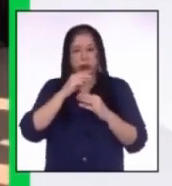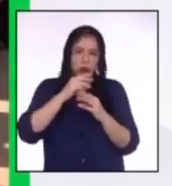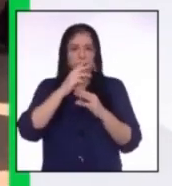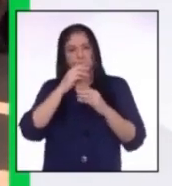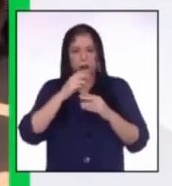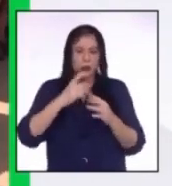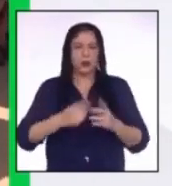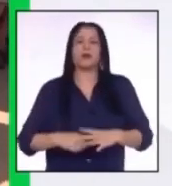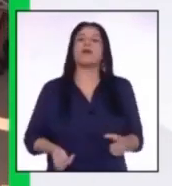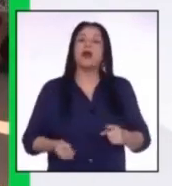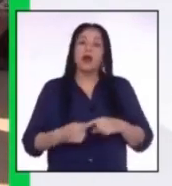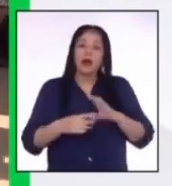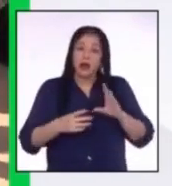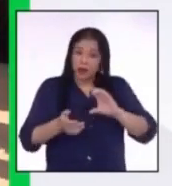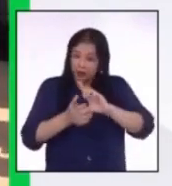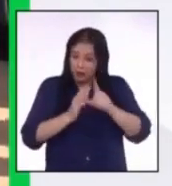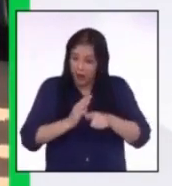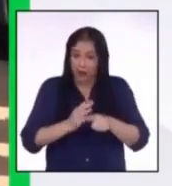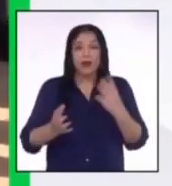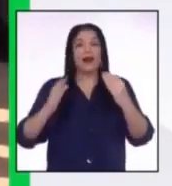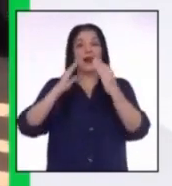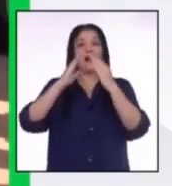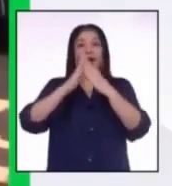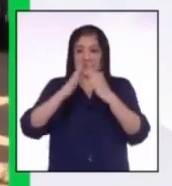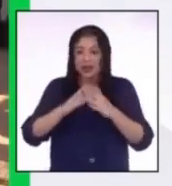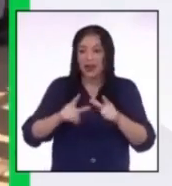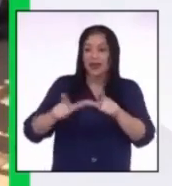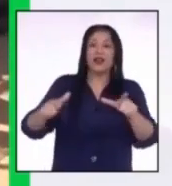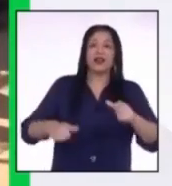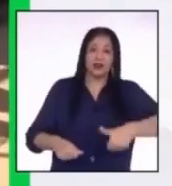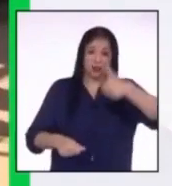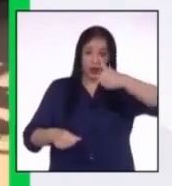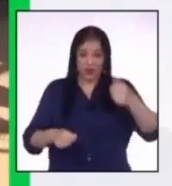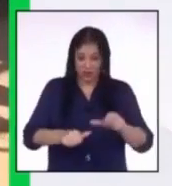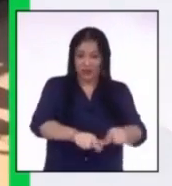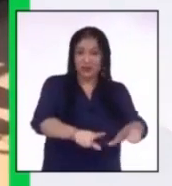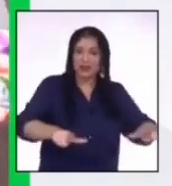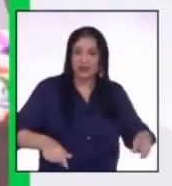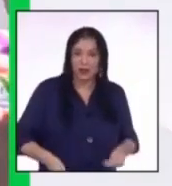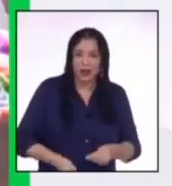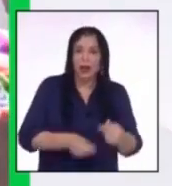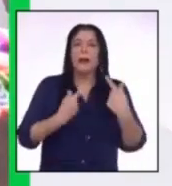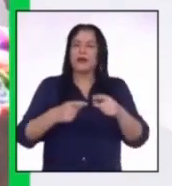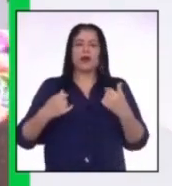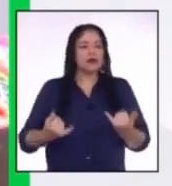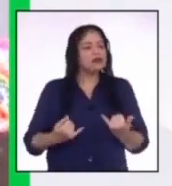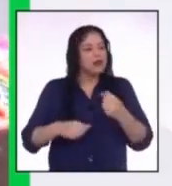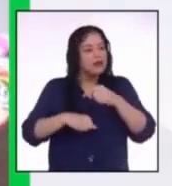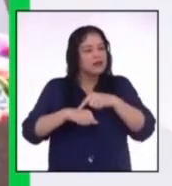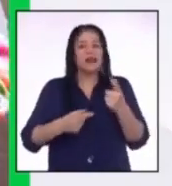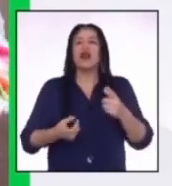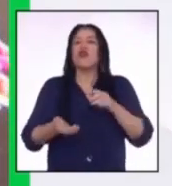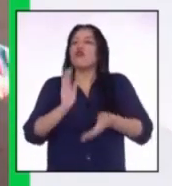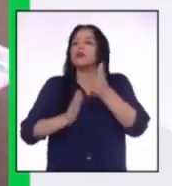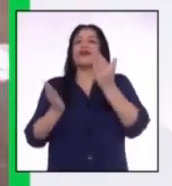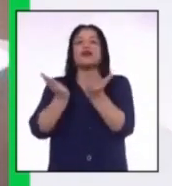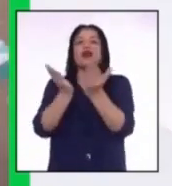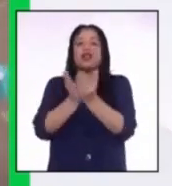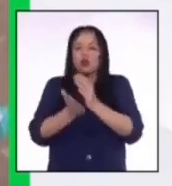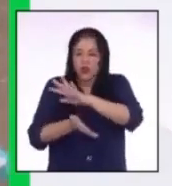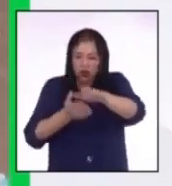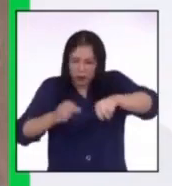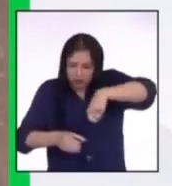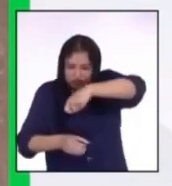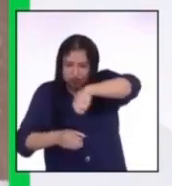y luego se va a la casa del dueño de la chacra pero en esta ocasión fuimos a la escuela donde todos nos esperaban con la merienda